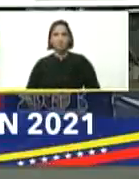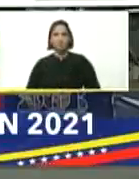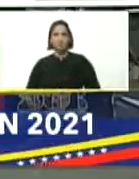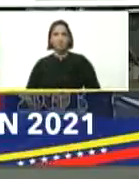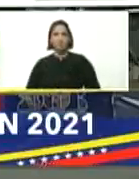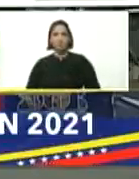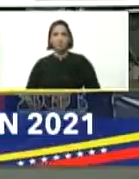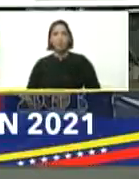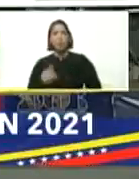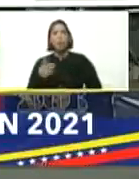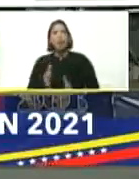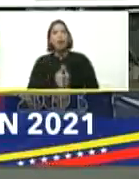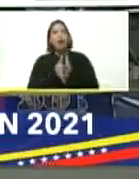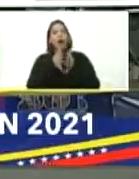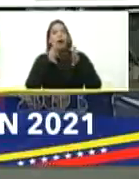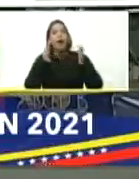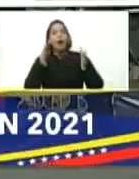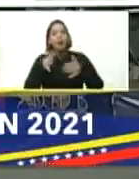una gran